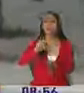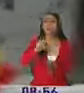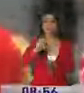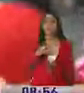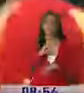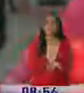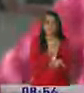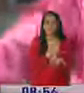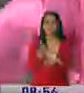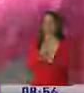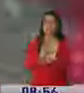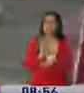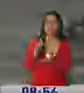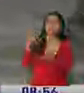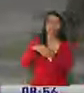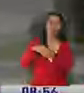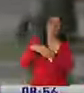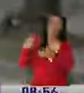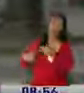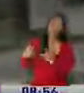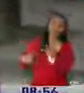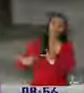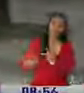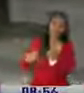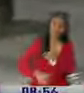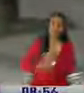sangre de generación en generación.